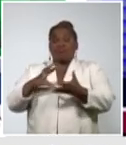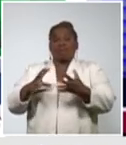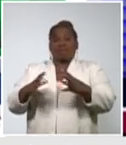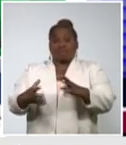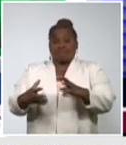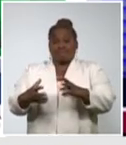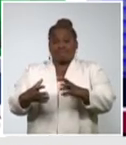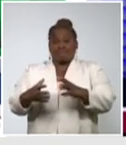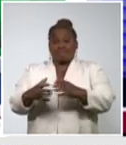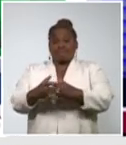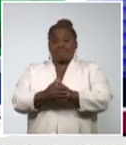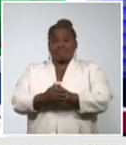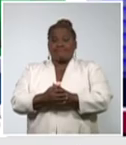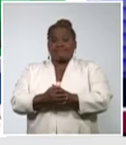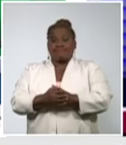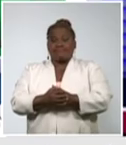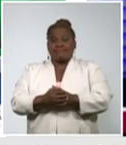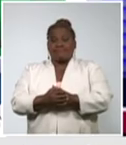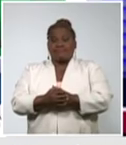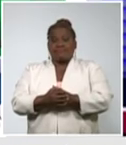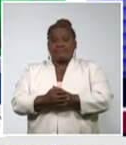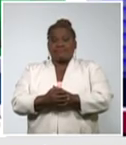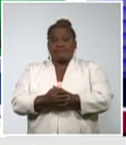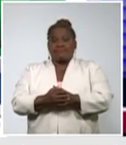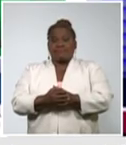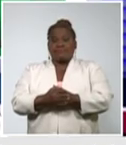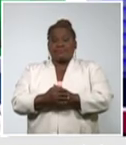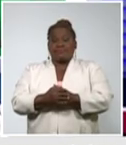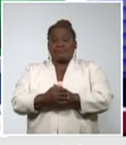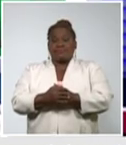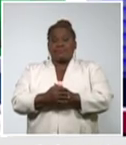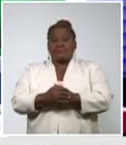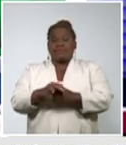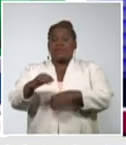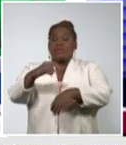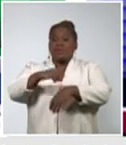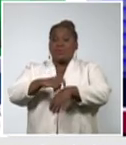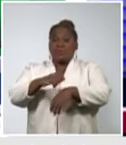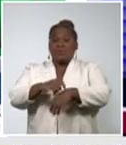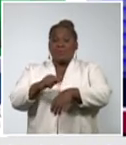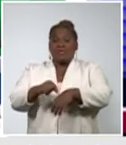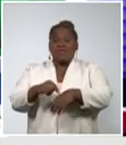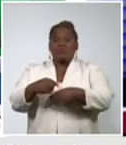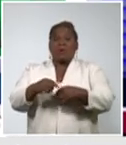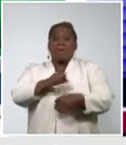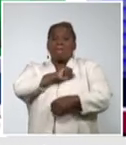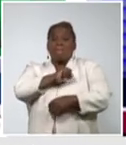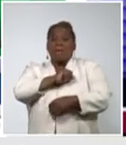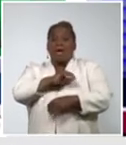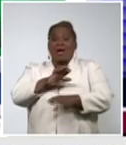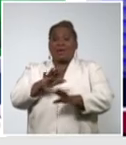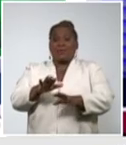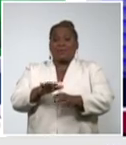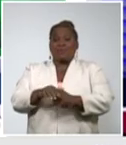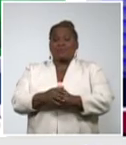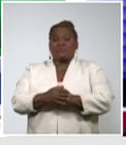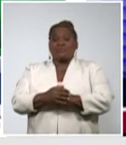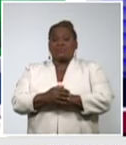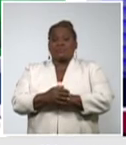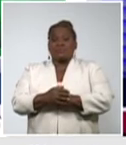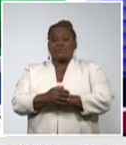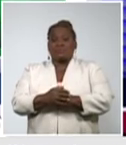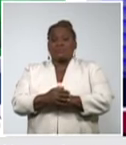presentó. En un momento determinado hizo una parada cardíaca,